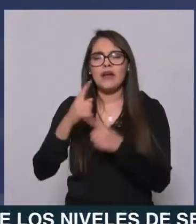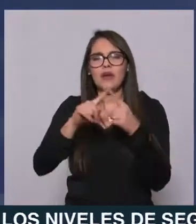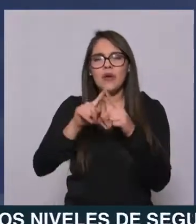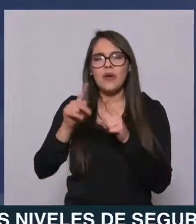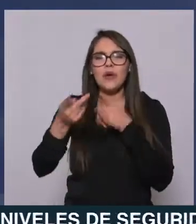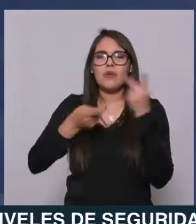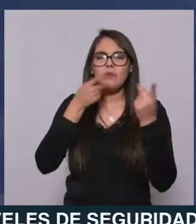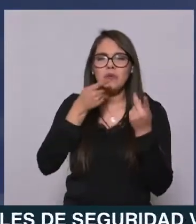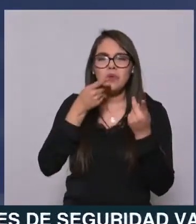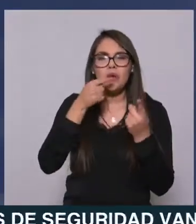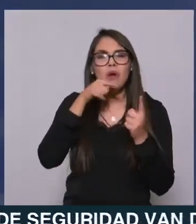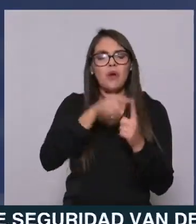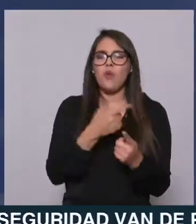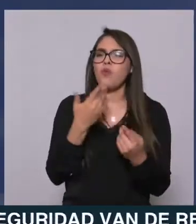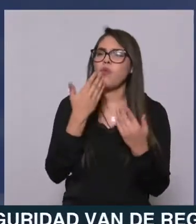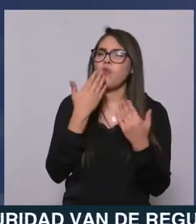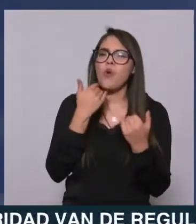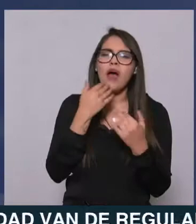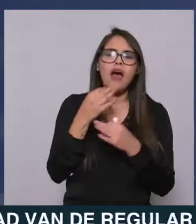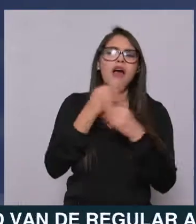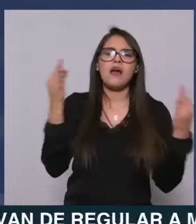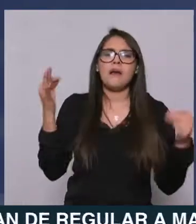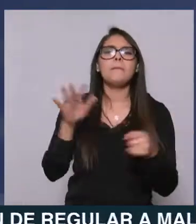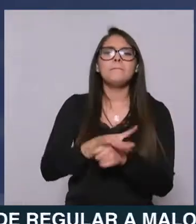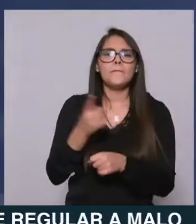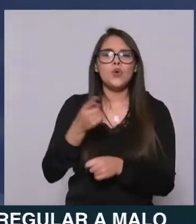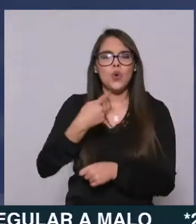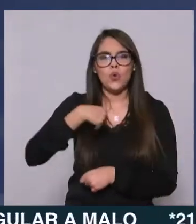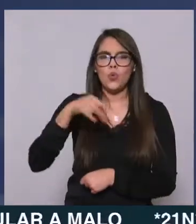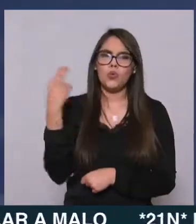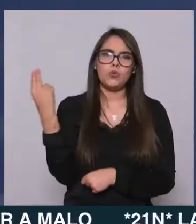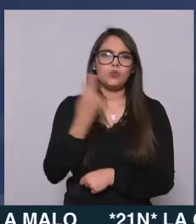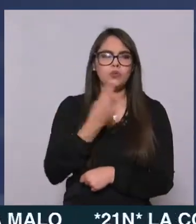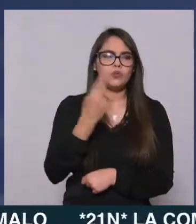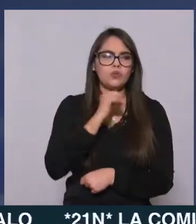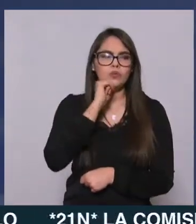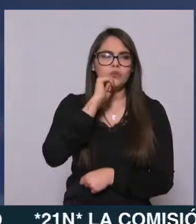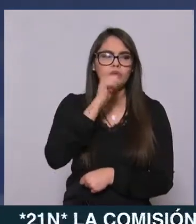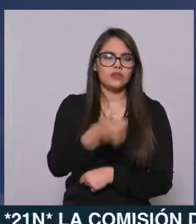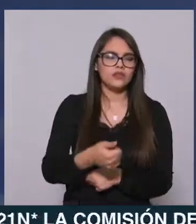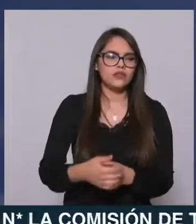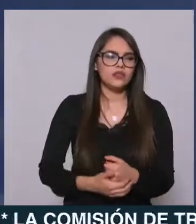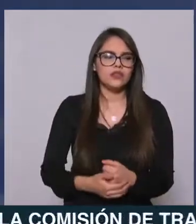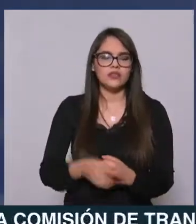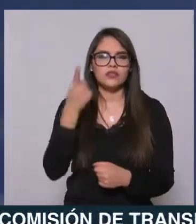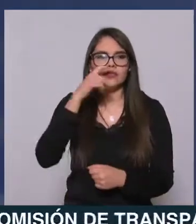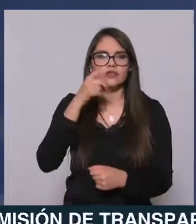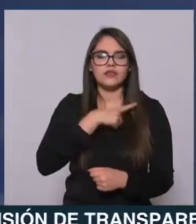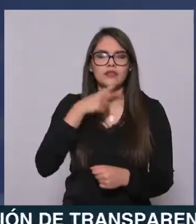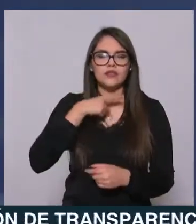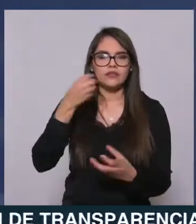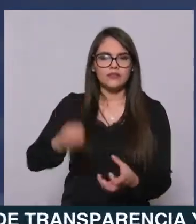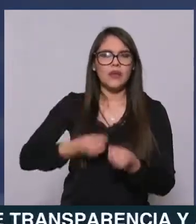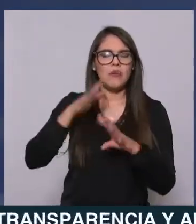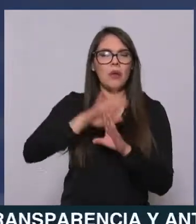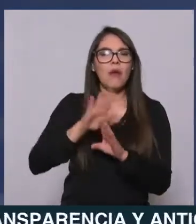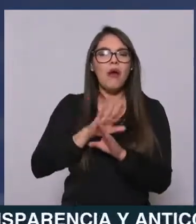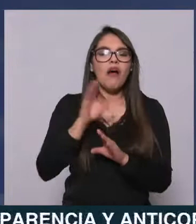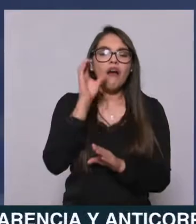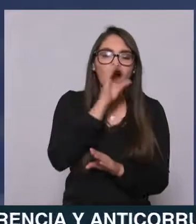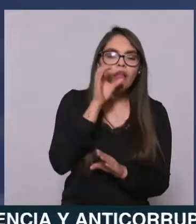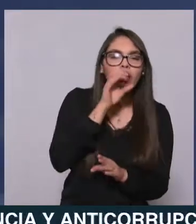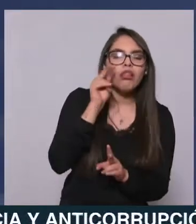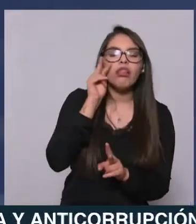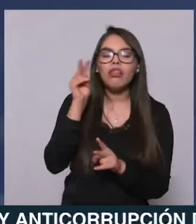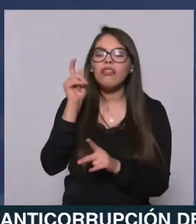No hay noticia allí porque no tenemos ninguna necesidad más que alimentar el morbo. No